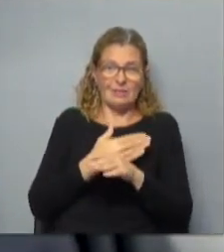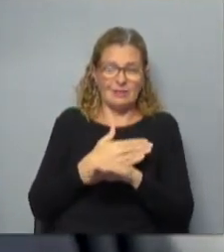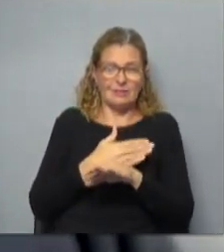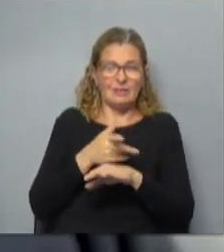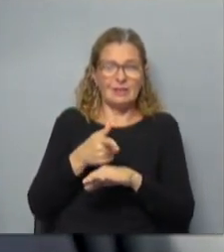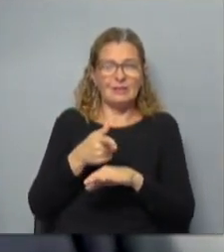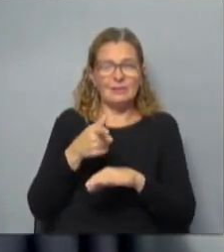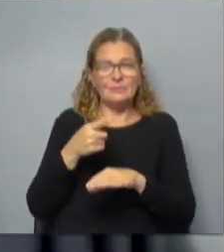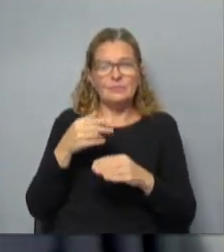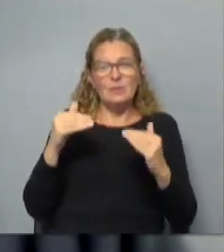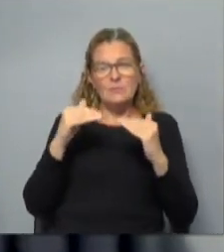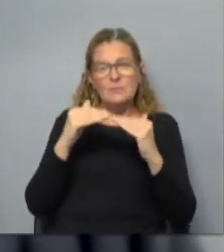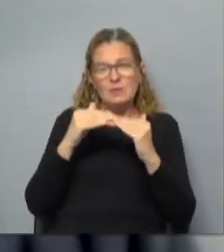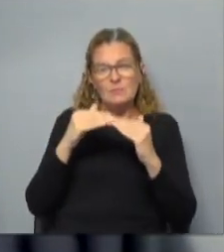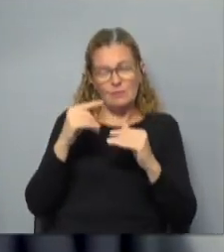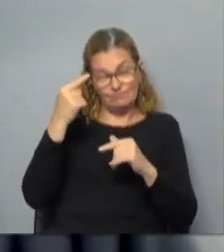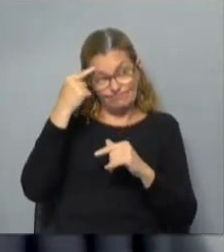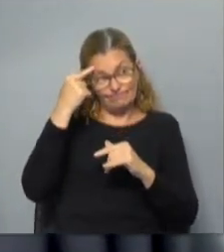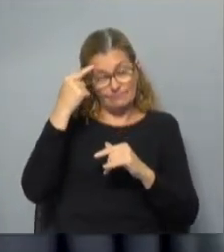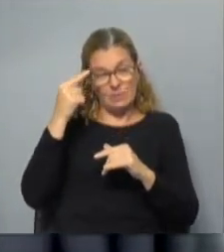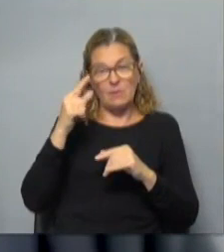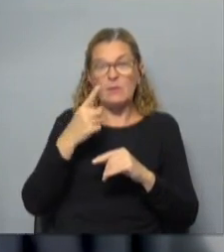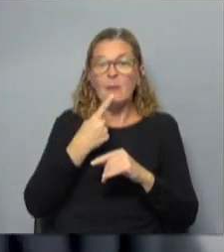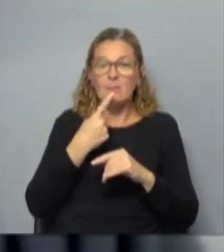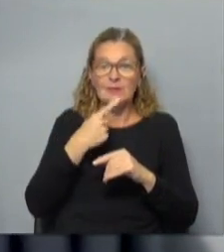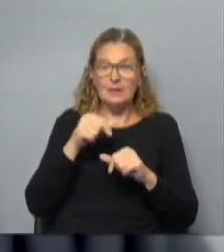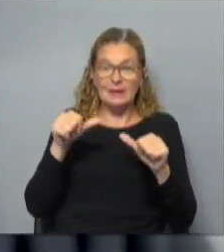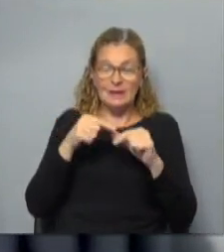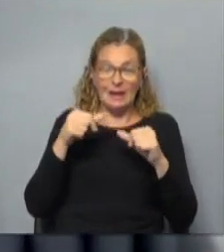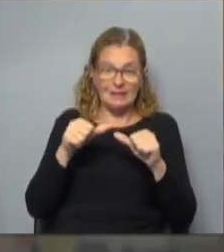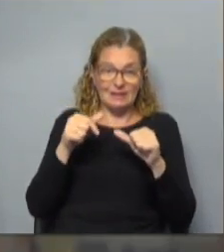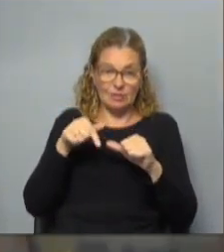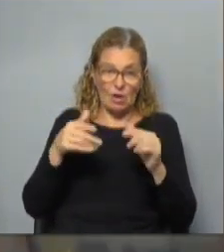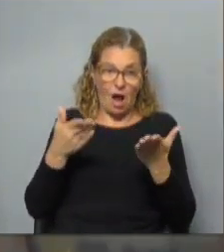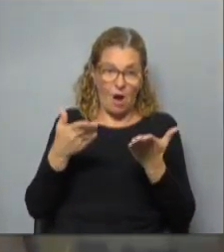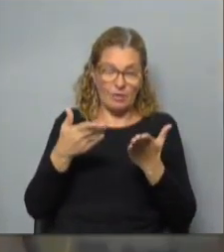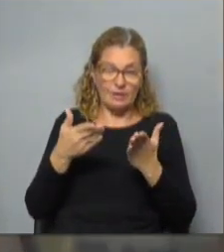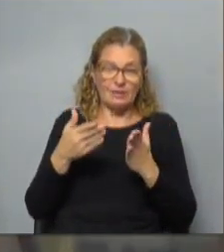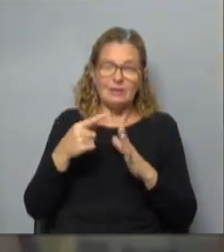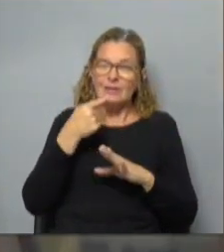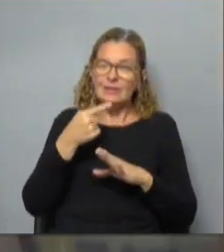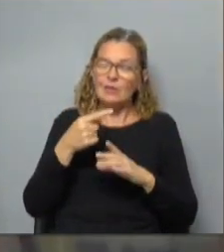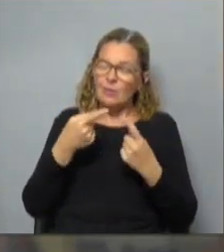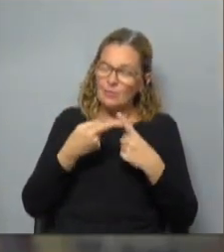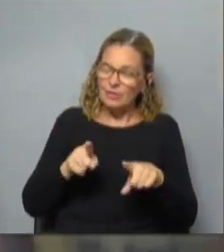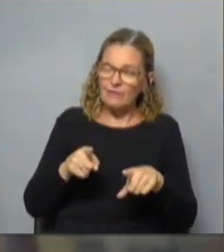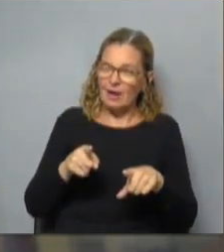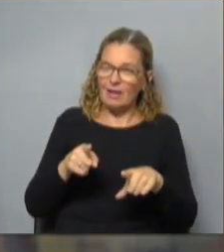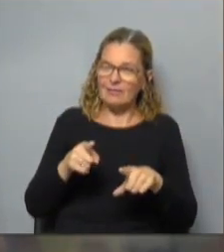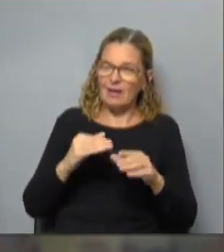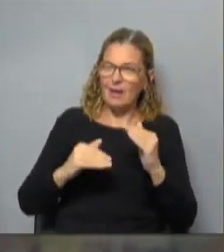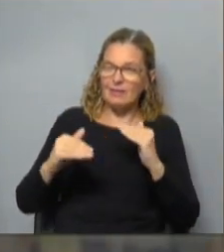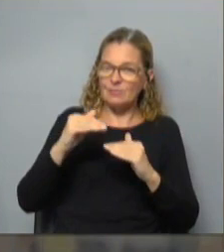ese mismo nivel de sensatez está en las políticas que se están anunciando en este momento lavat marcó la diferencia entre el crecimiento